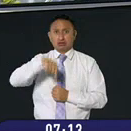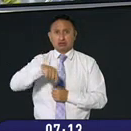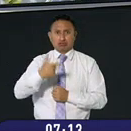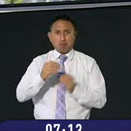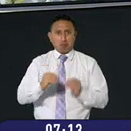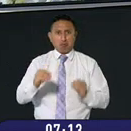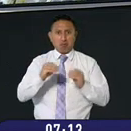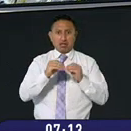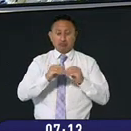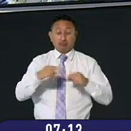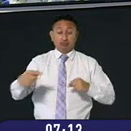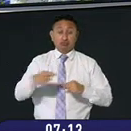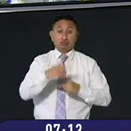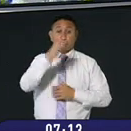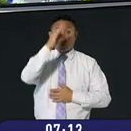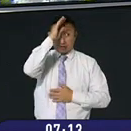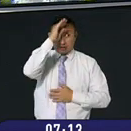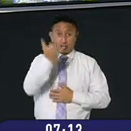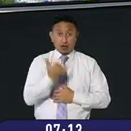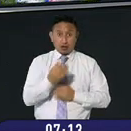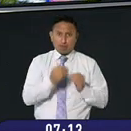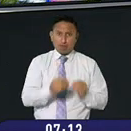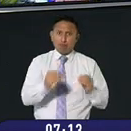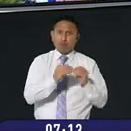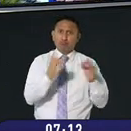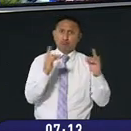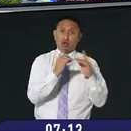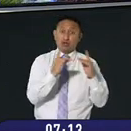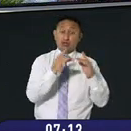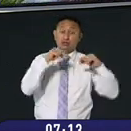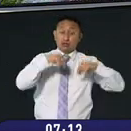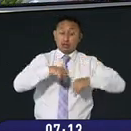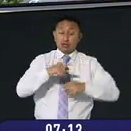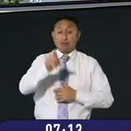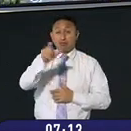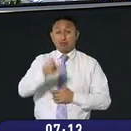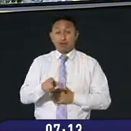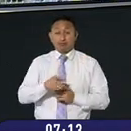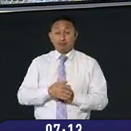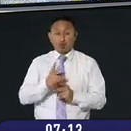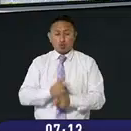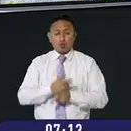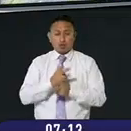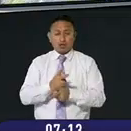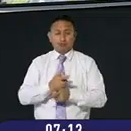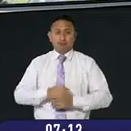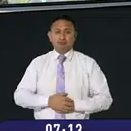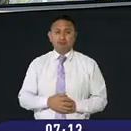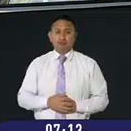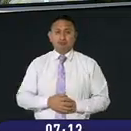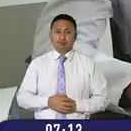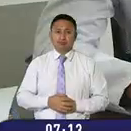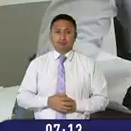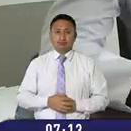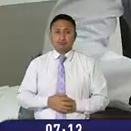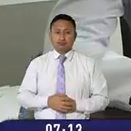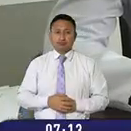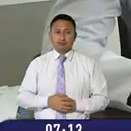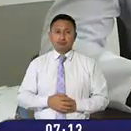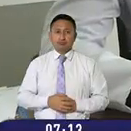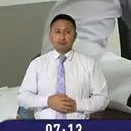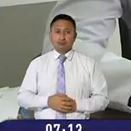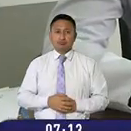ha tenido que aumentar camas para hospitalización y cuidados intensivos.